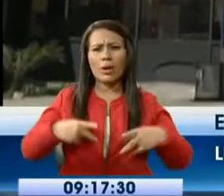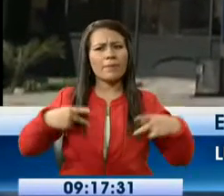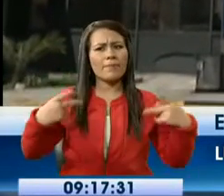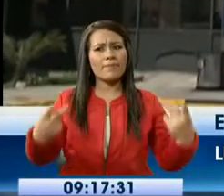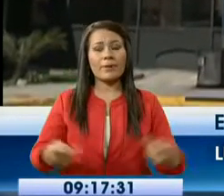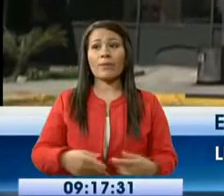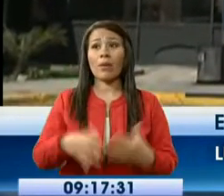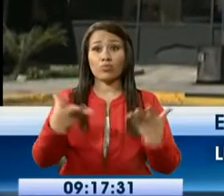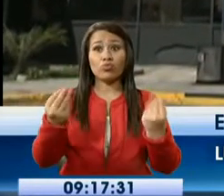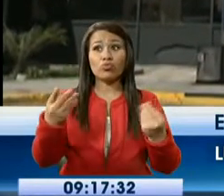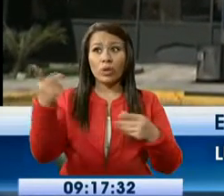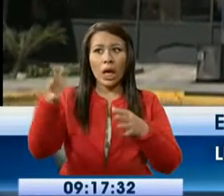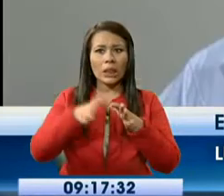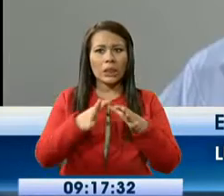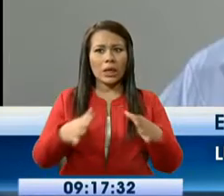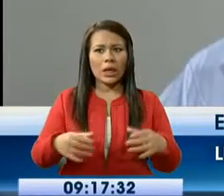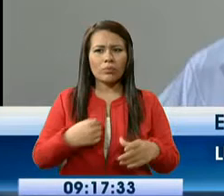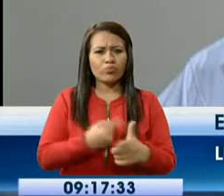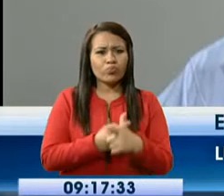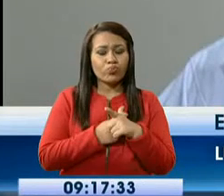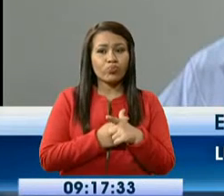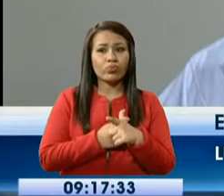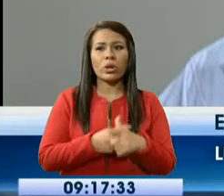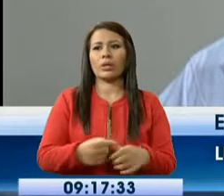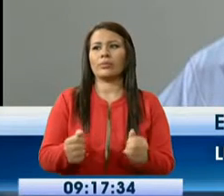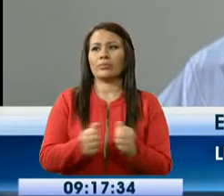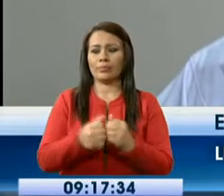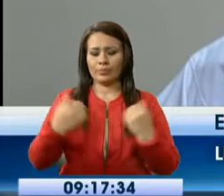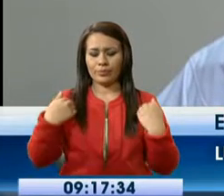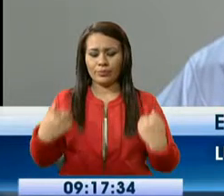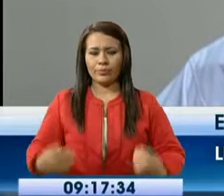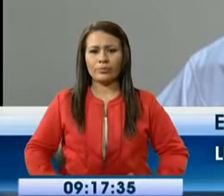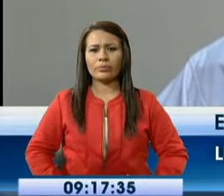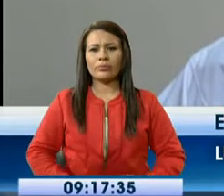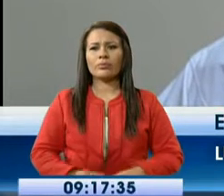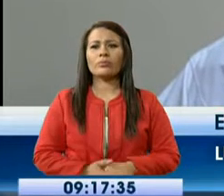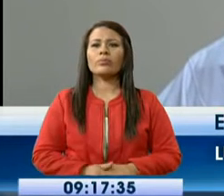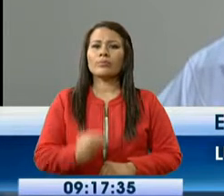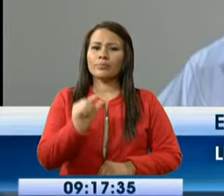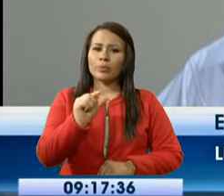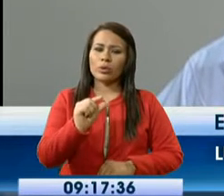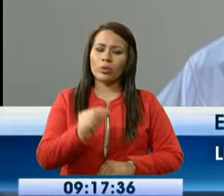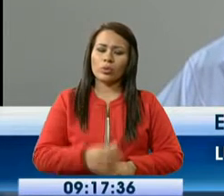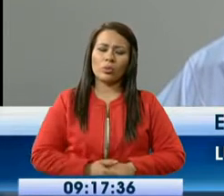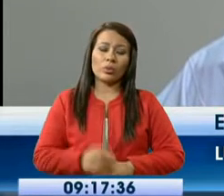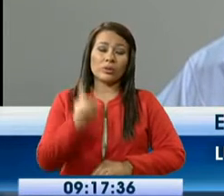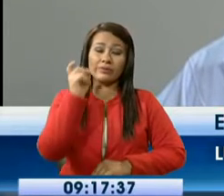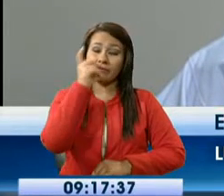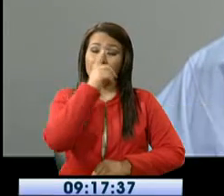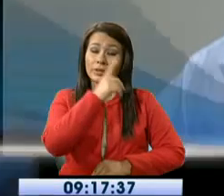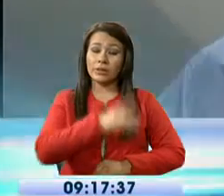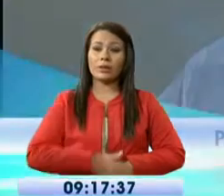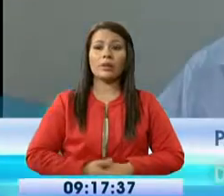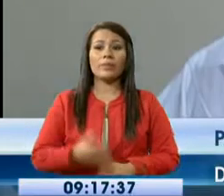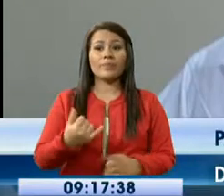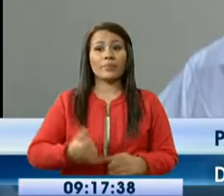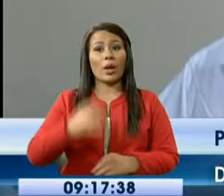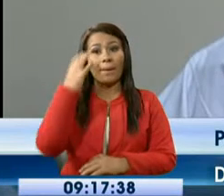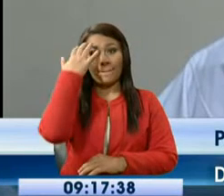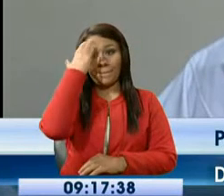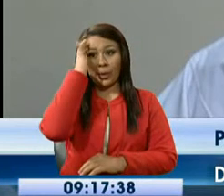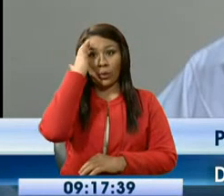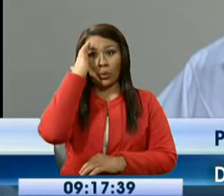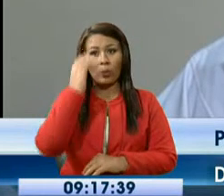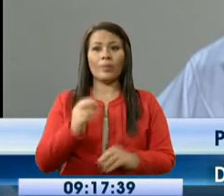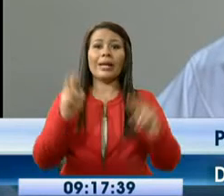de terapia intensiva. Con una condición estable pero grave. Entonces lo que preocupa al momento es el